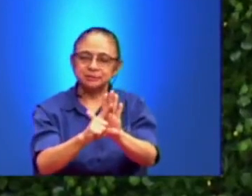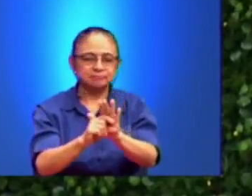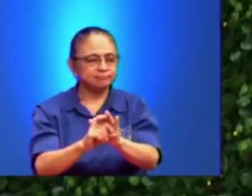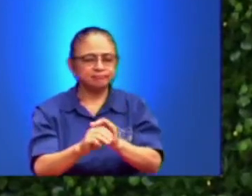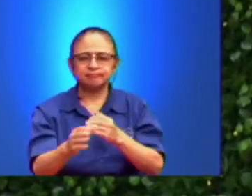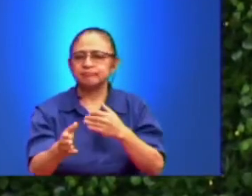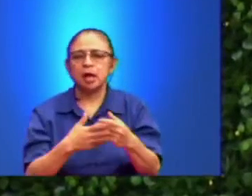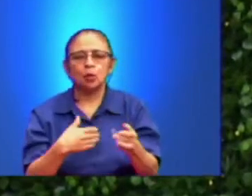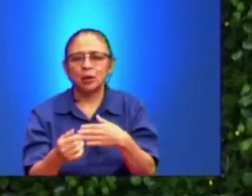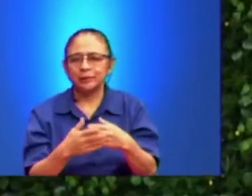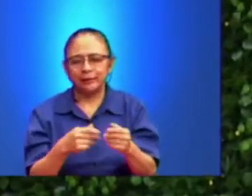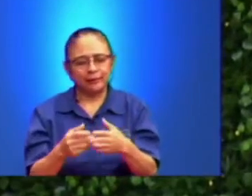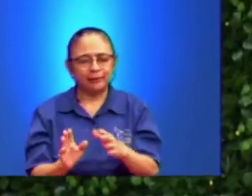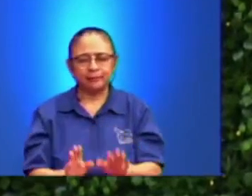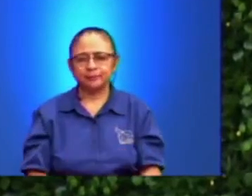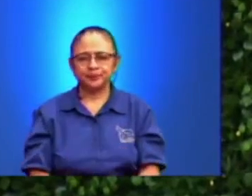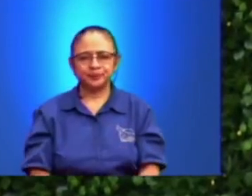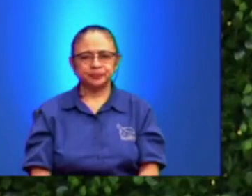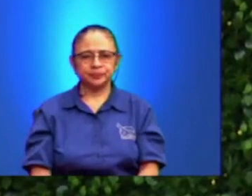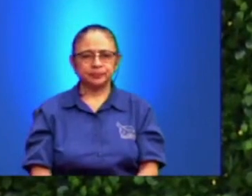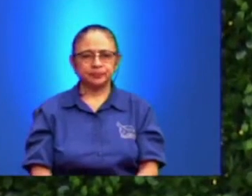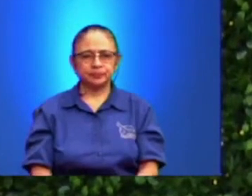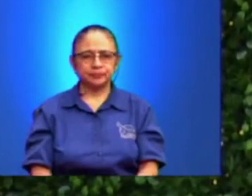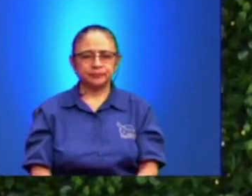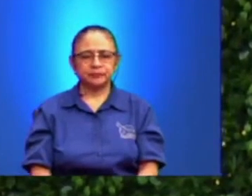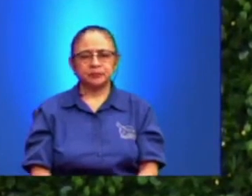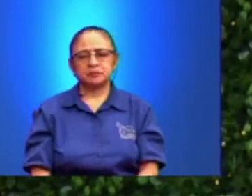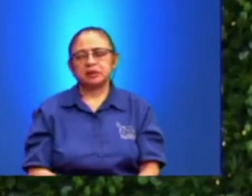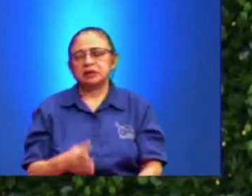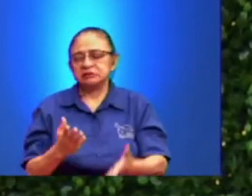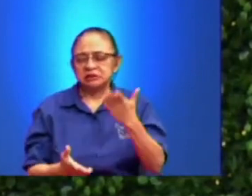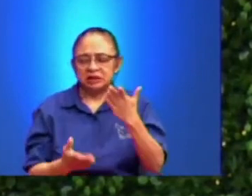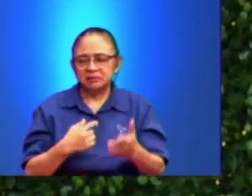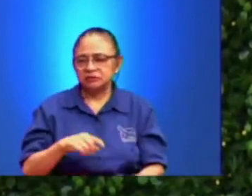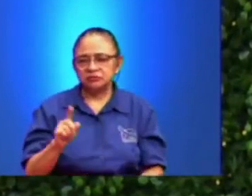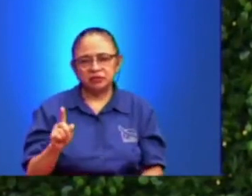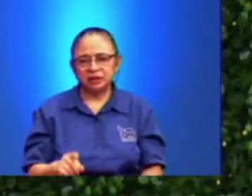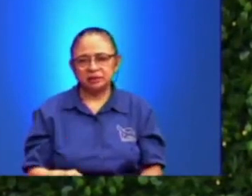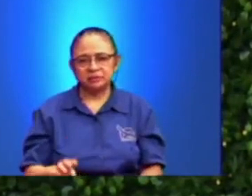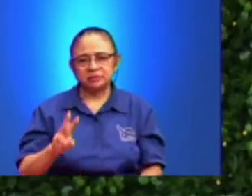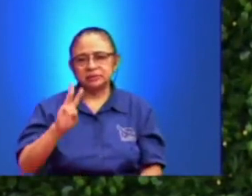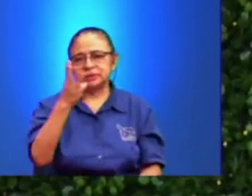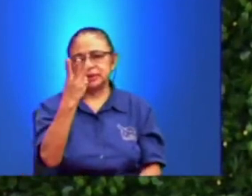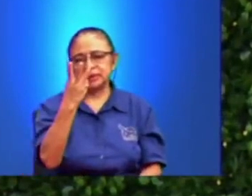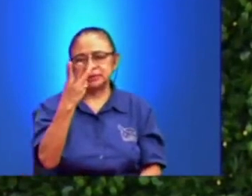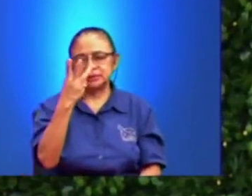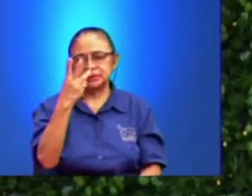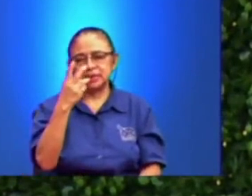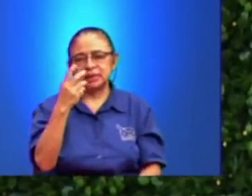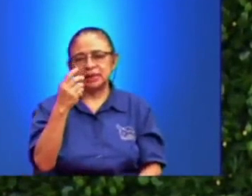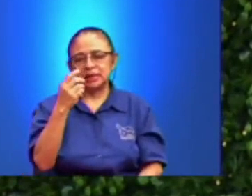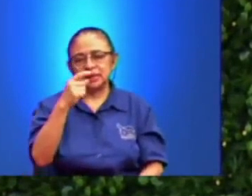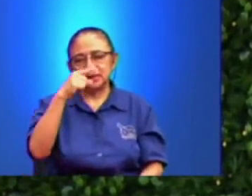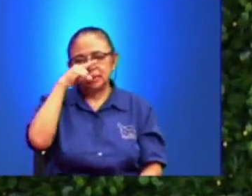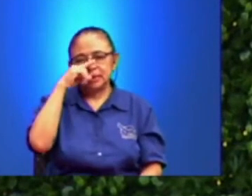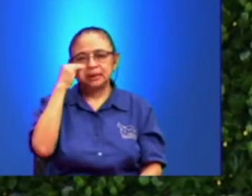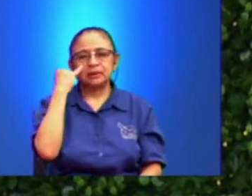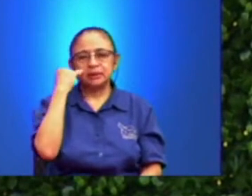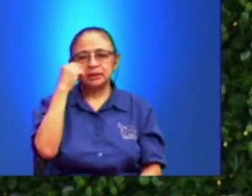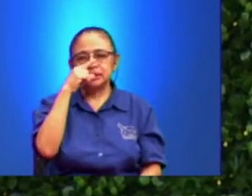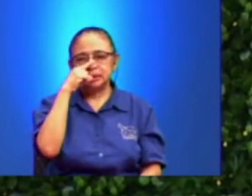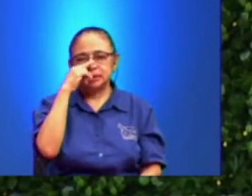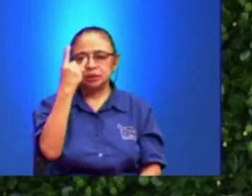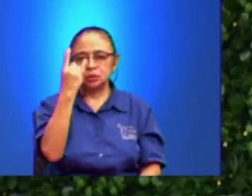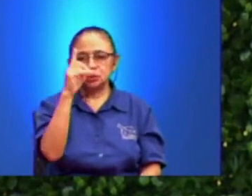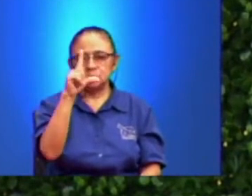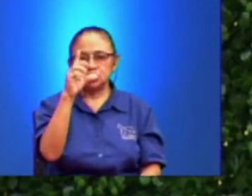ramas pero para eso tuvo que haber sido abogado notarial de tres títulos le da más y después sacó